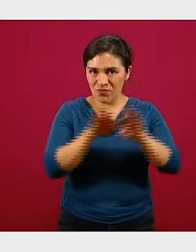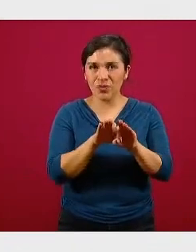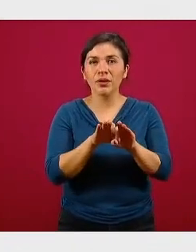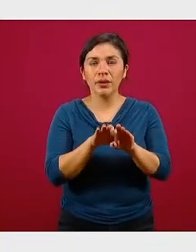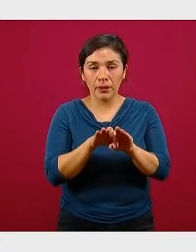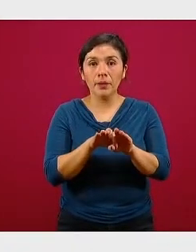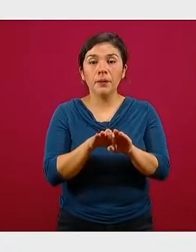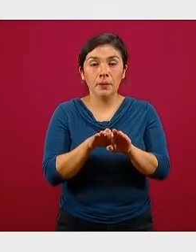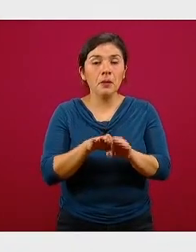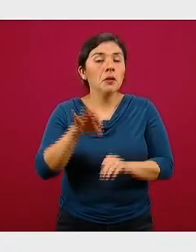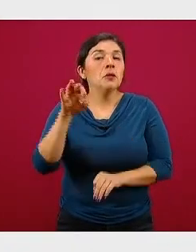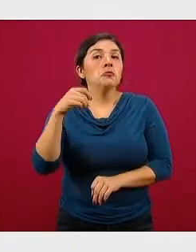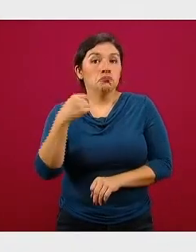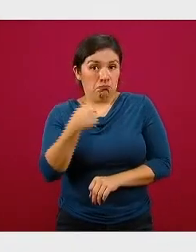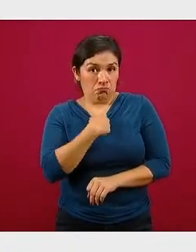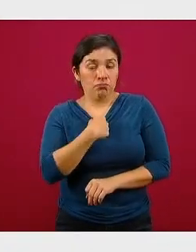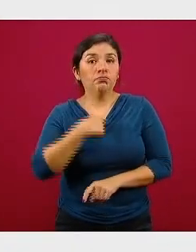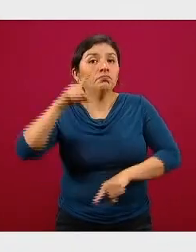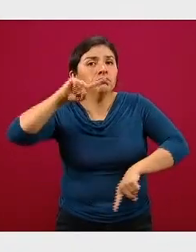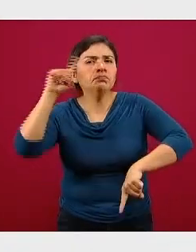porque eliminamos